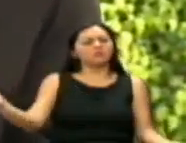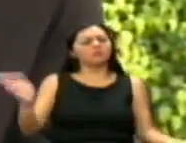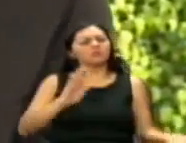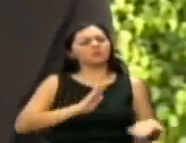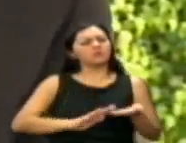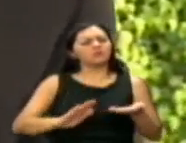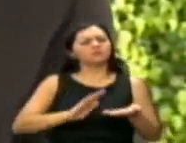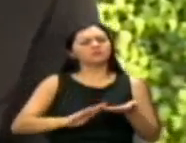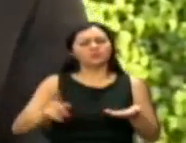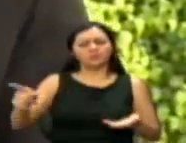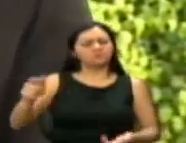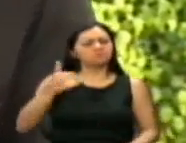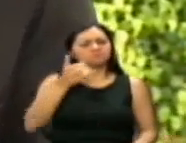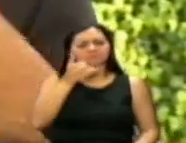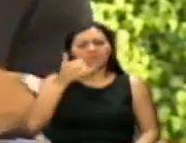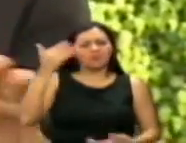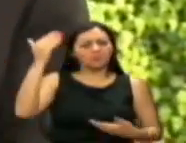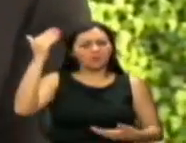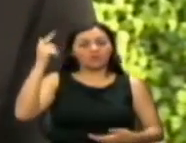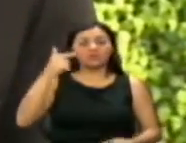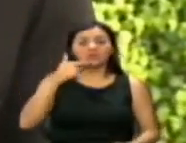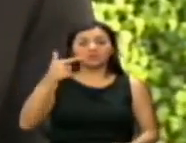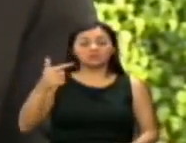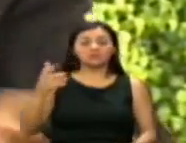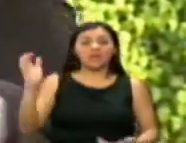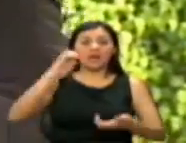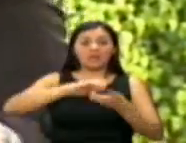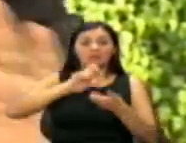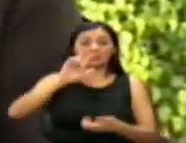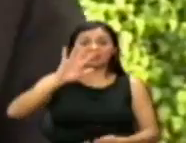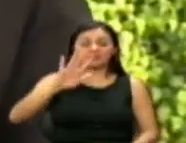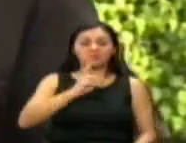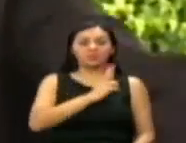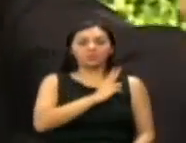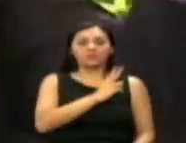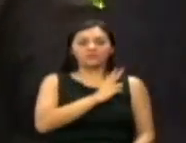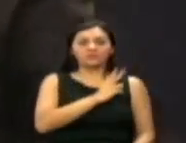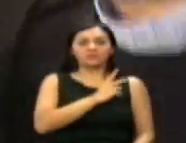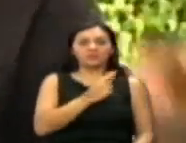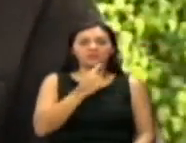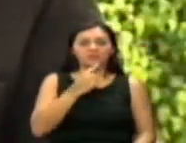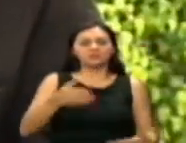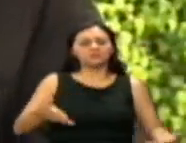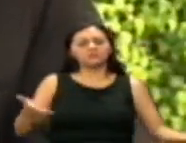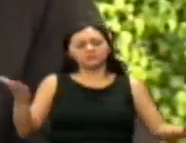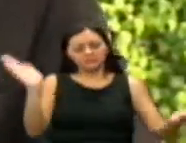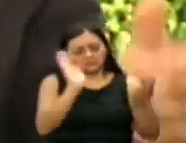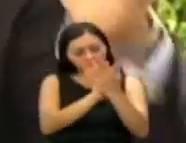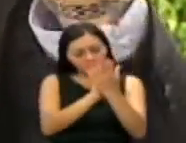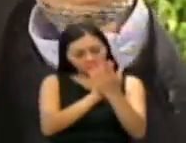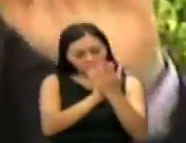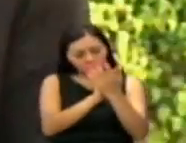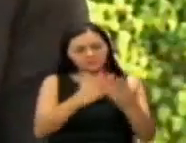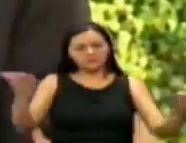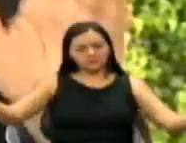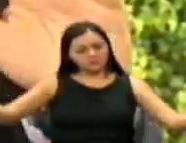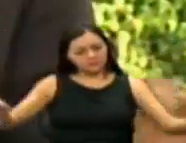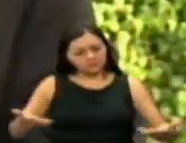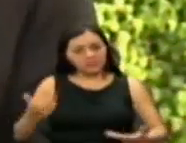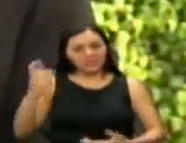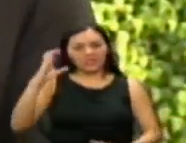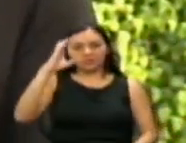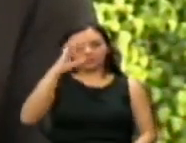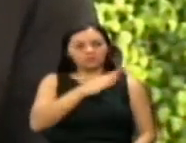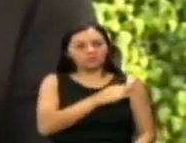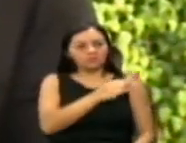quería palanquearse en la candidatura como asambleísta por la Alianza País, se ponía de alfombra. Me hacía caer de honor con los estudiantes, lo cual me hacía